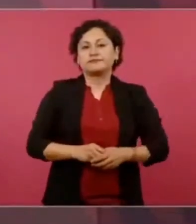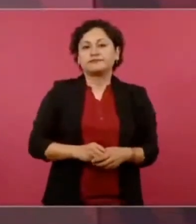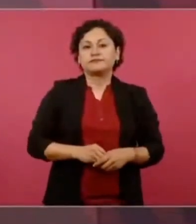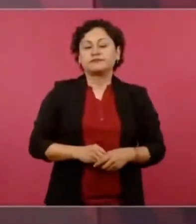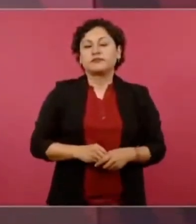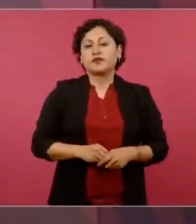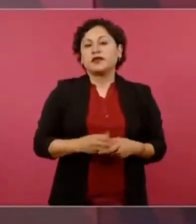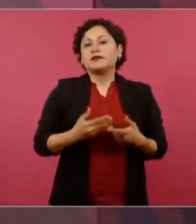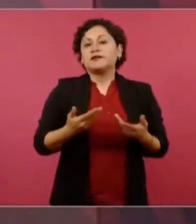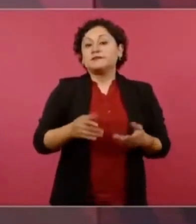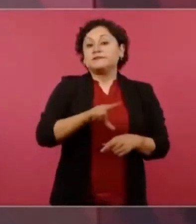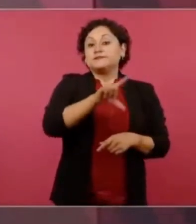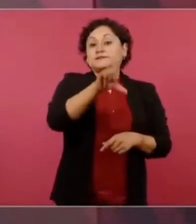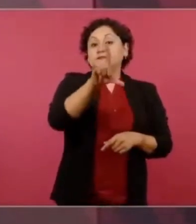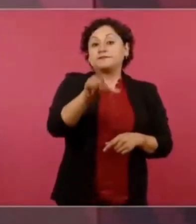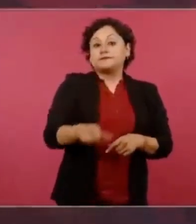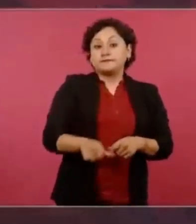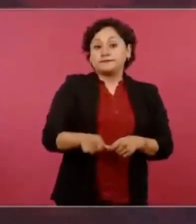Cedillo